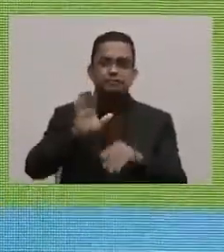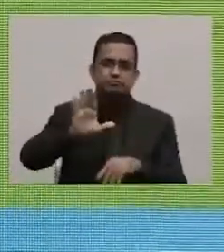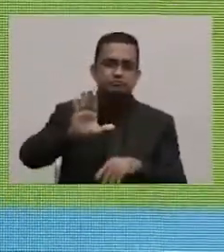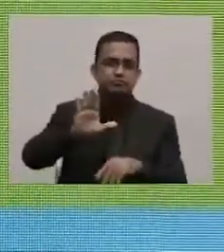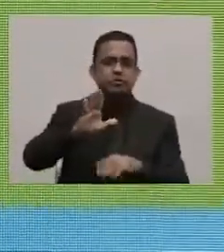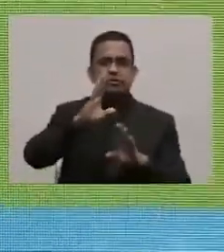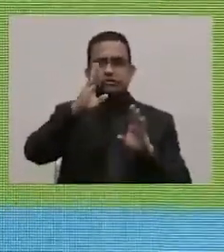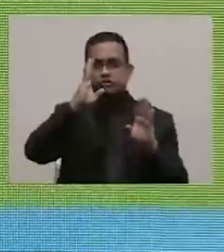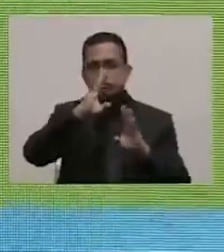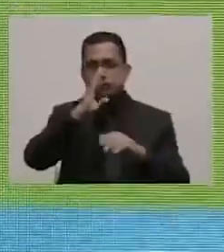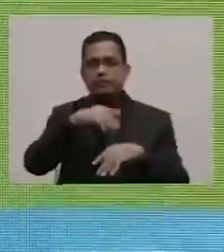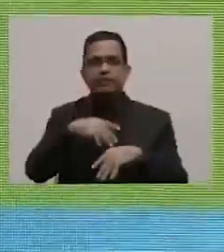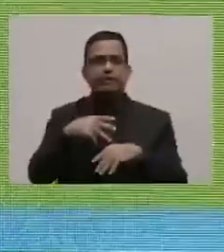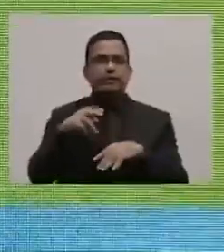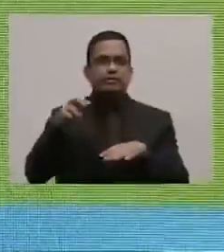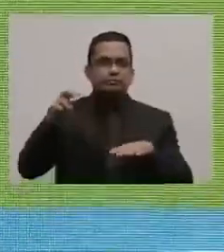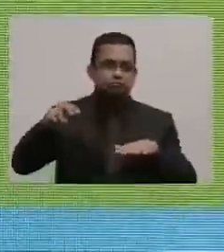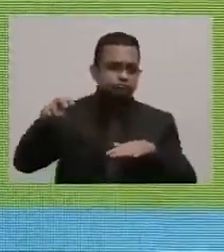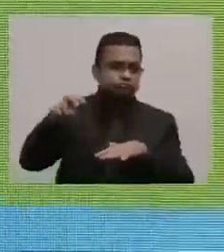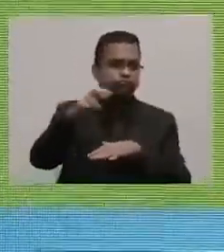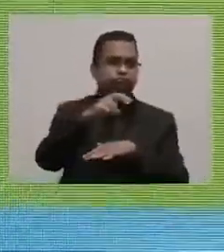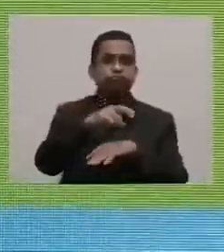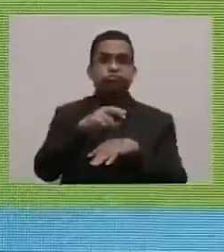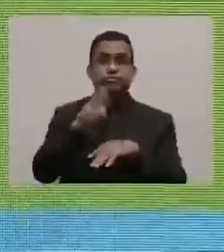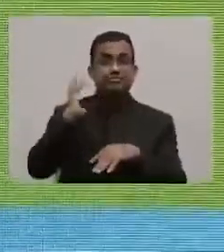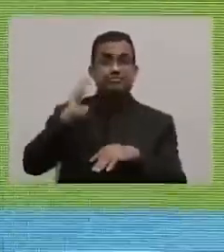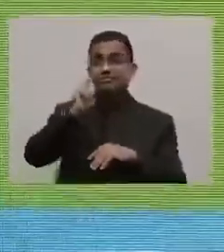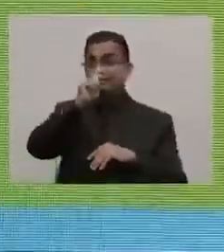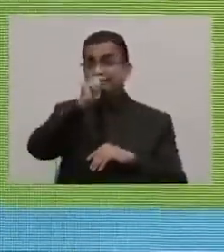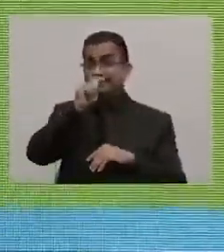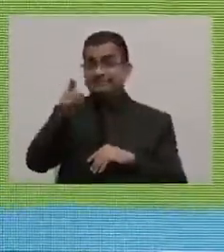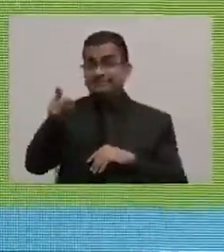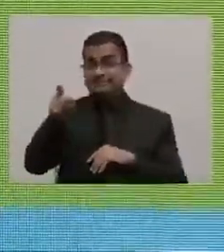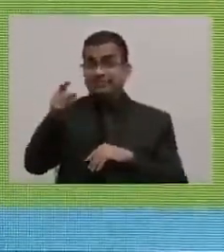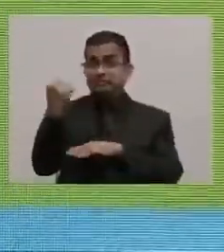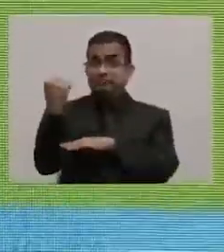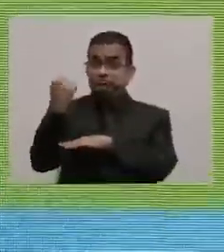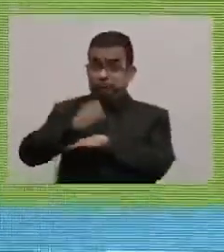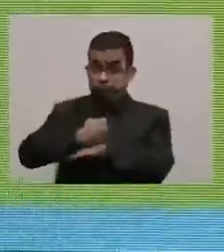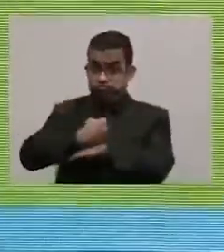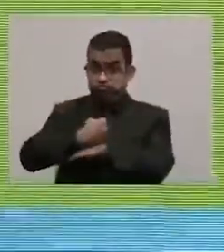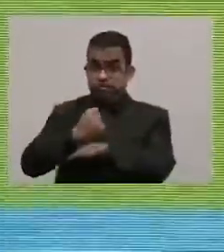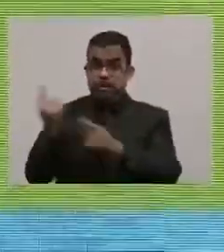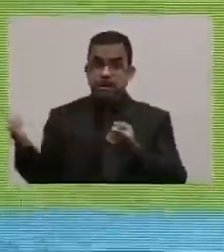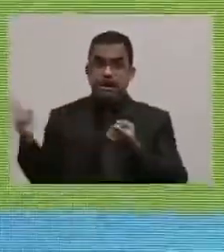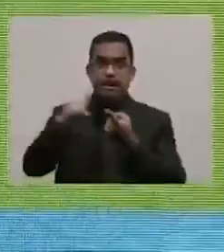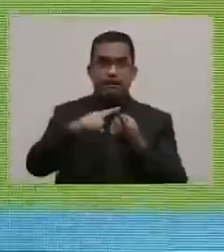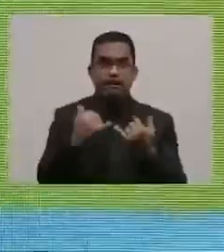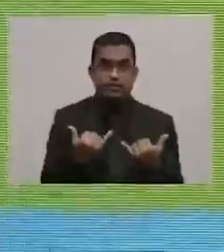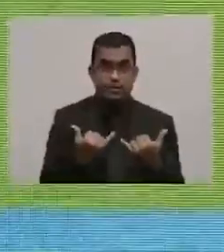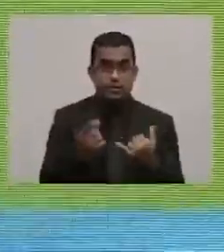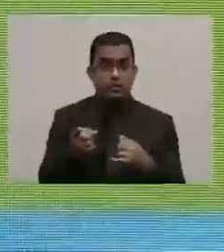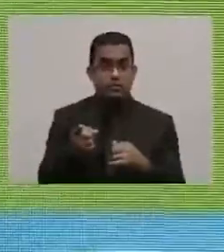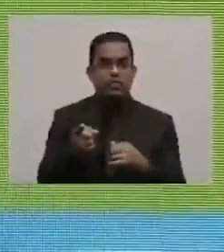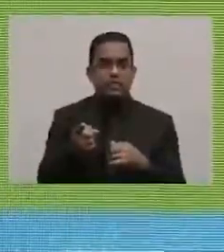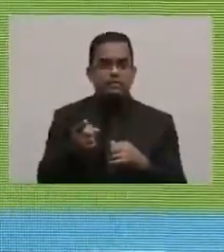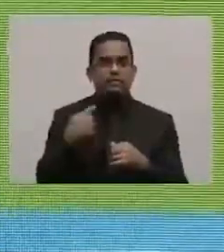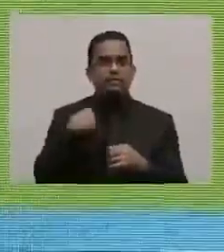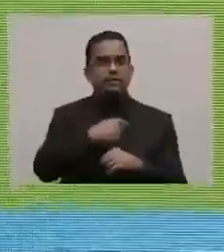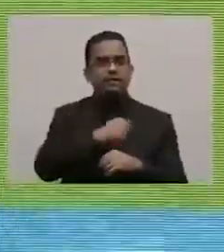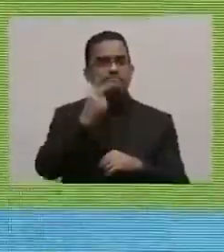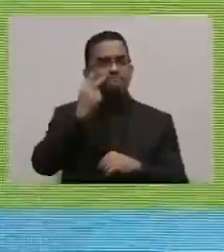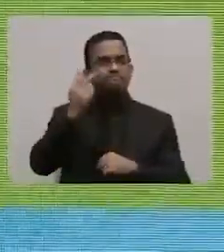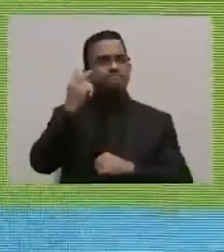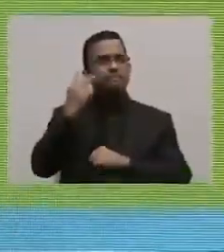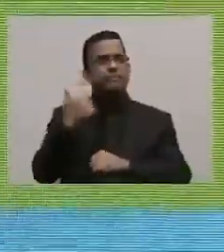de las libertades públicas desde la caída de Trujillo hasta nuestros días. La efeméride conmemora la salida a la